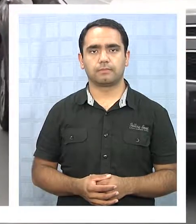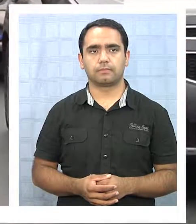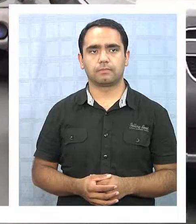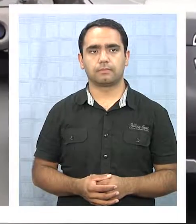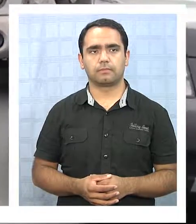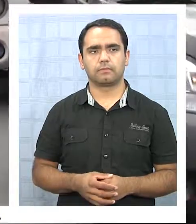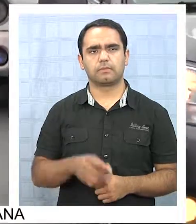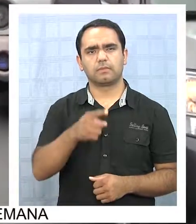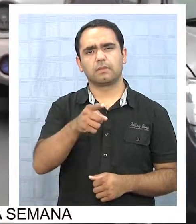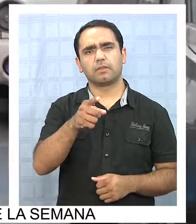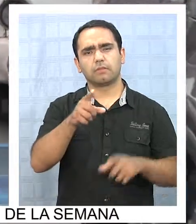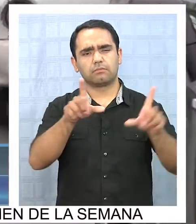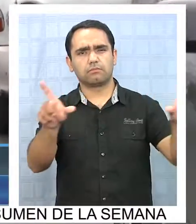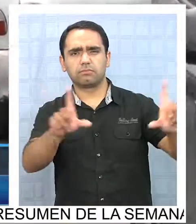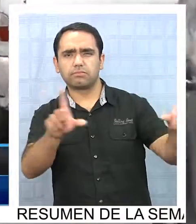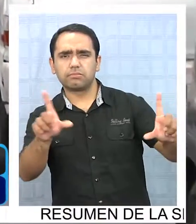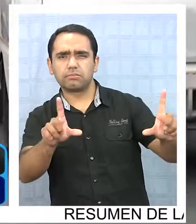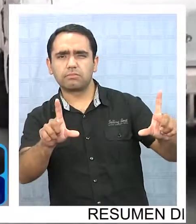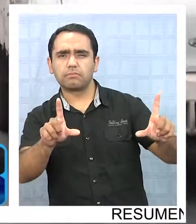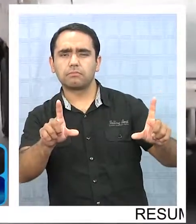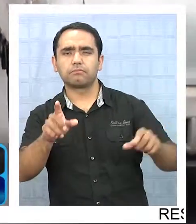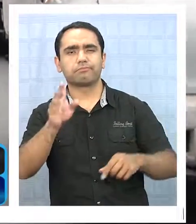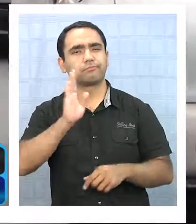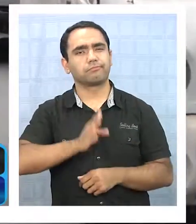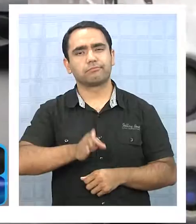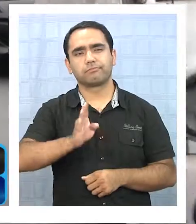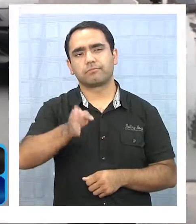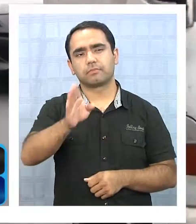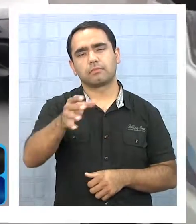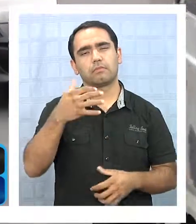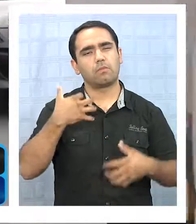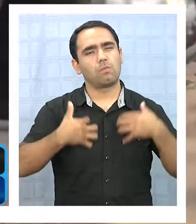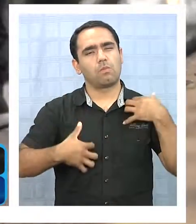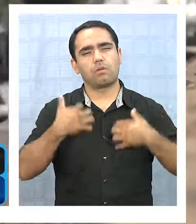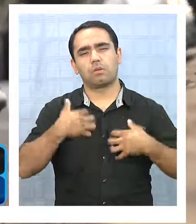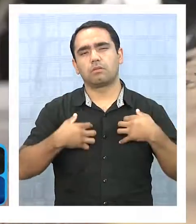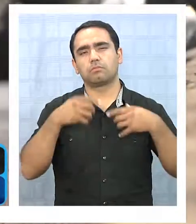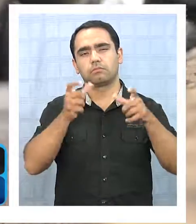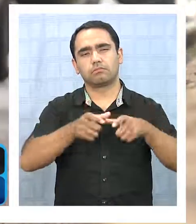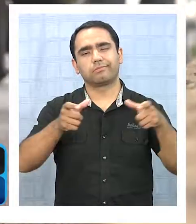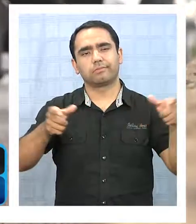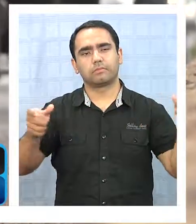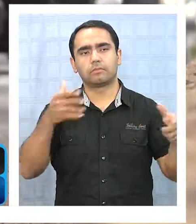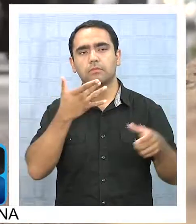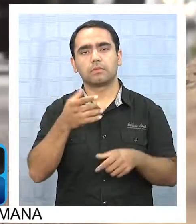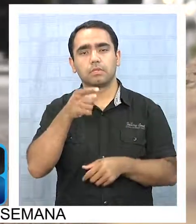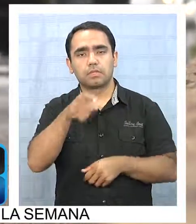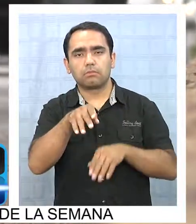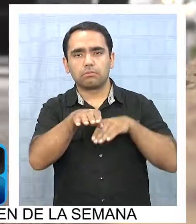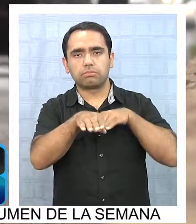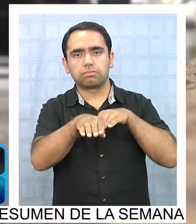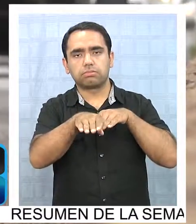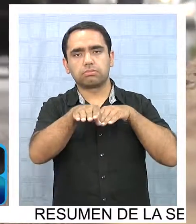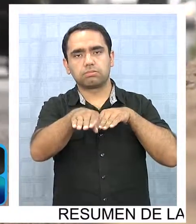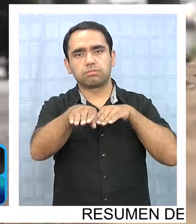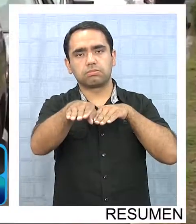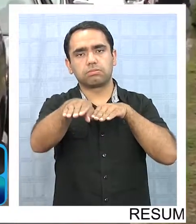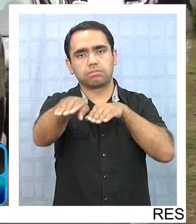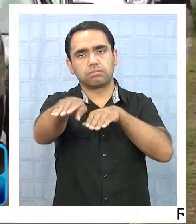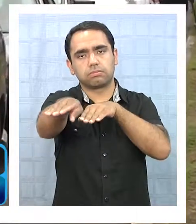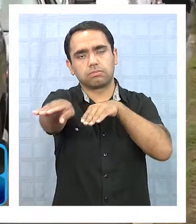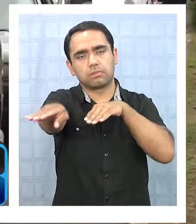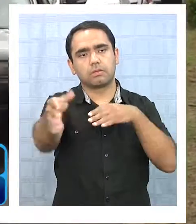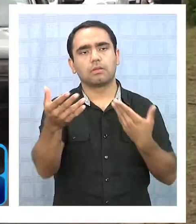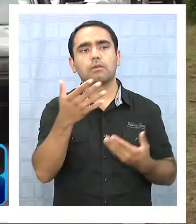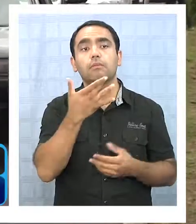Imágenes como esta son las que tienen molestos a conductores y quiqueños. Califican como un verdadero caos el taco provocado